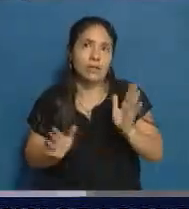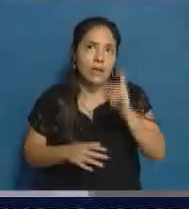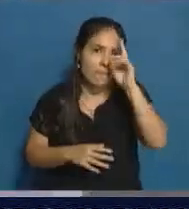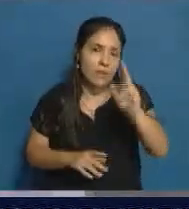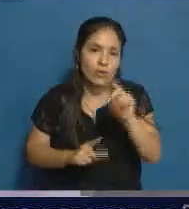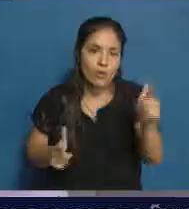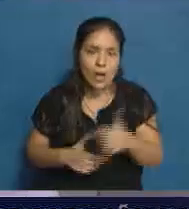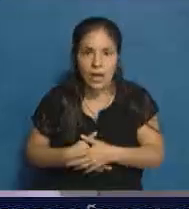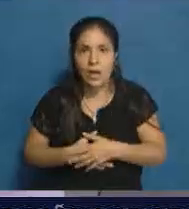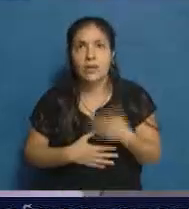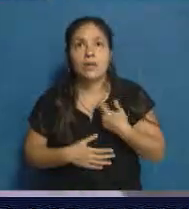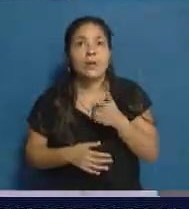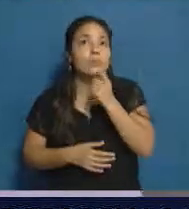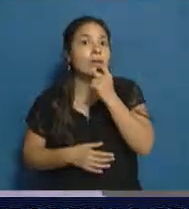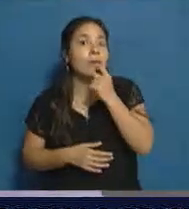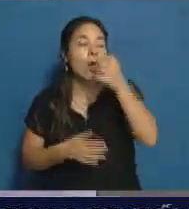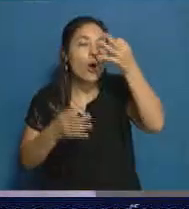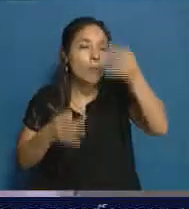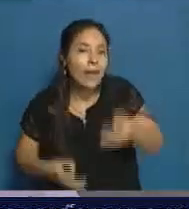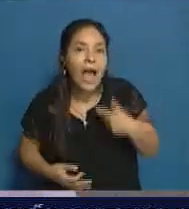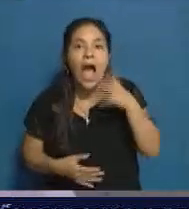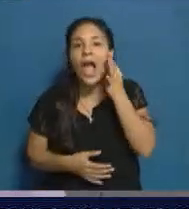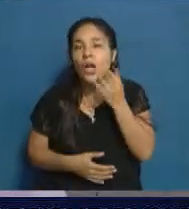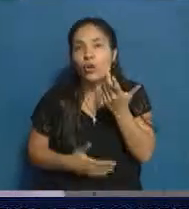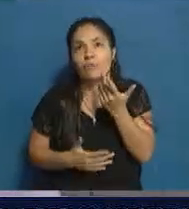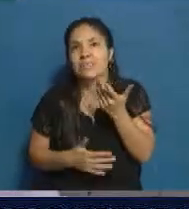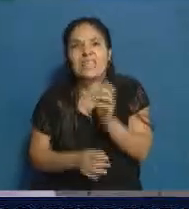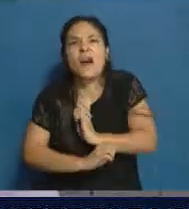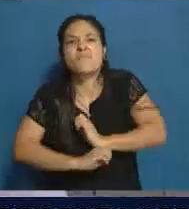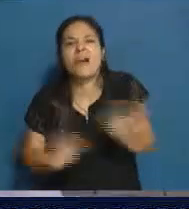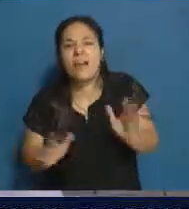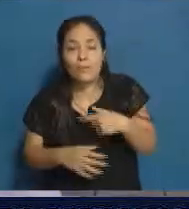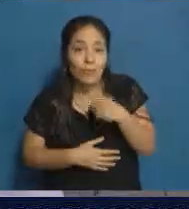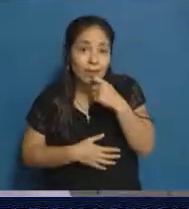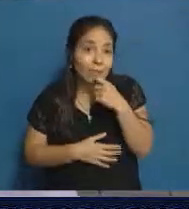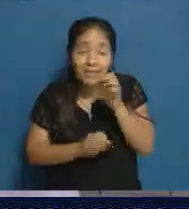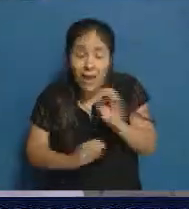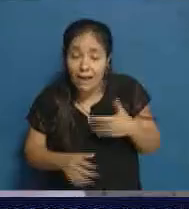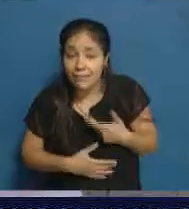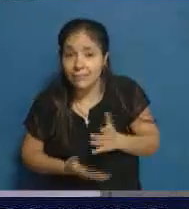a veces no sea mal educado o con mala intención, queda mal. Y eso está mal.